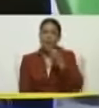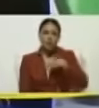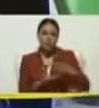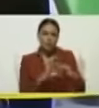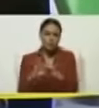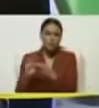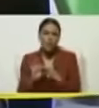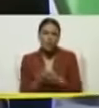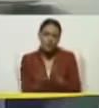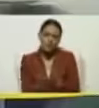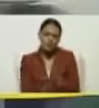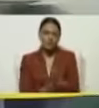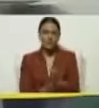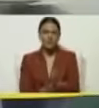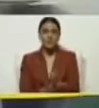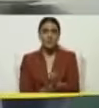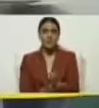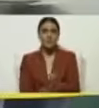unidos firmemente.